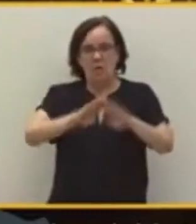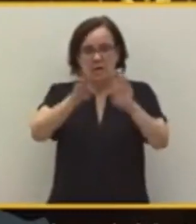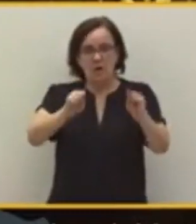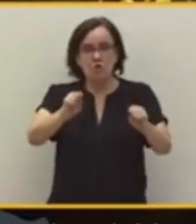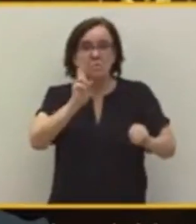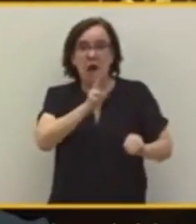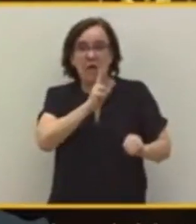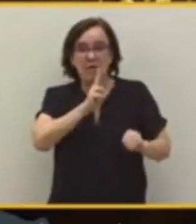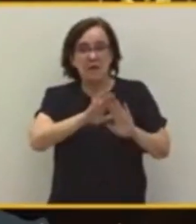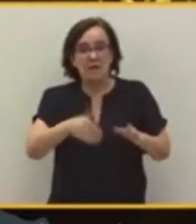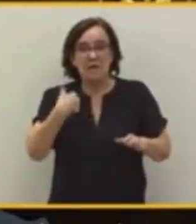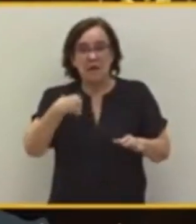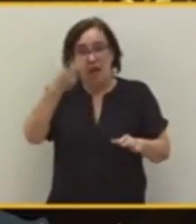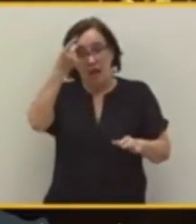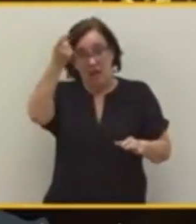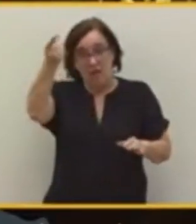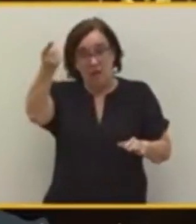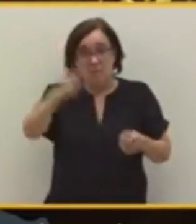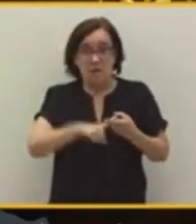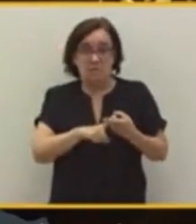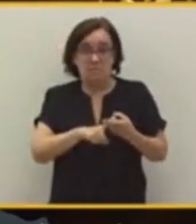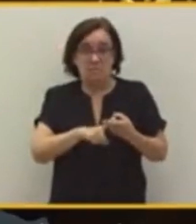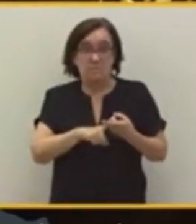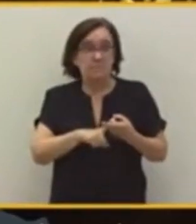de su madre que tiene Alzheimer.